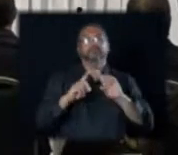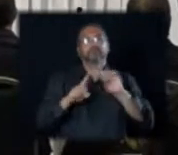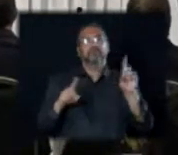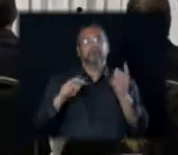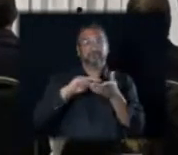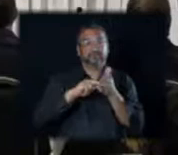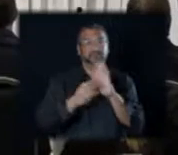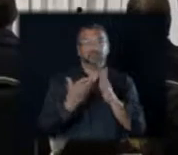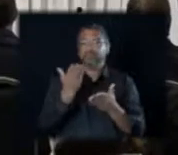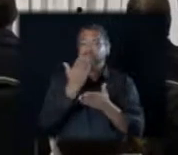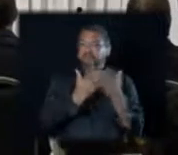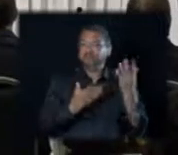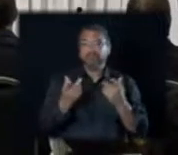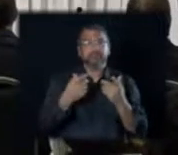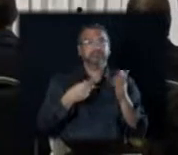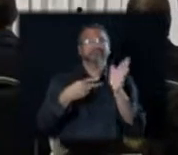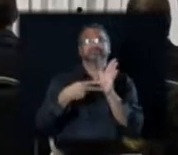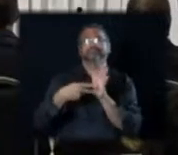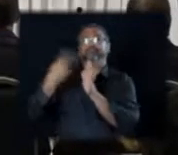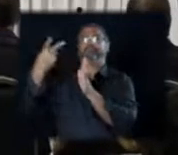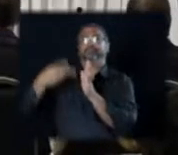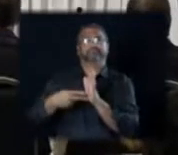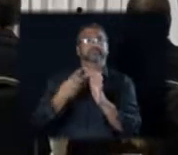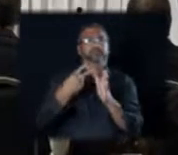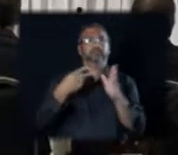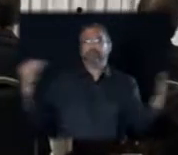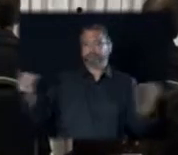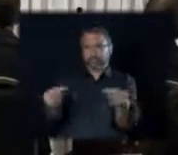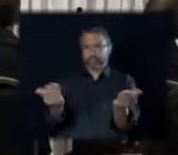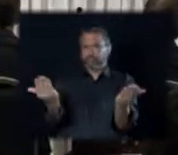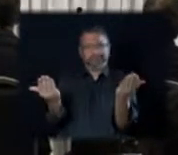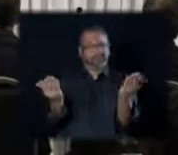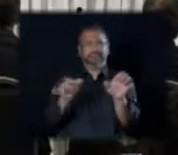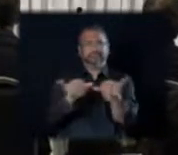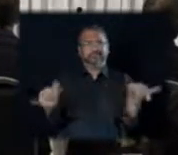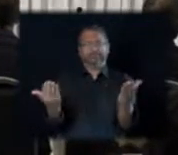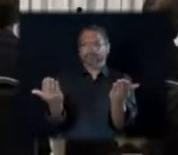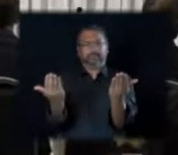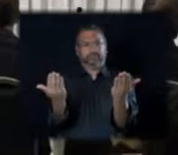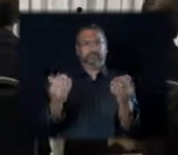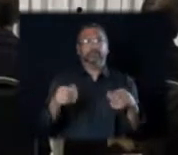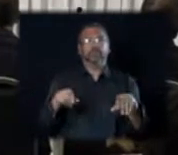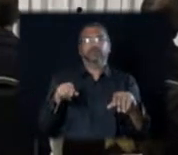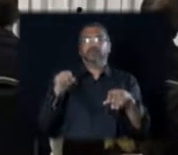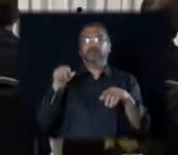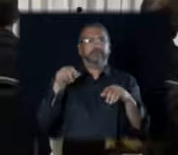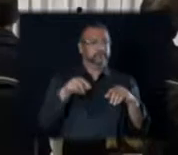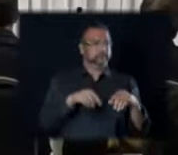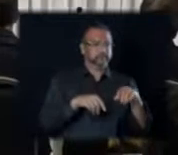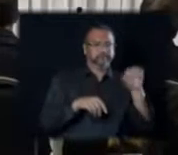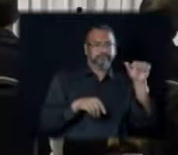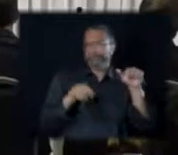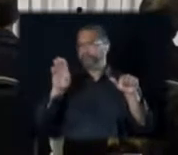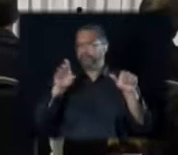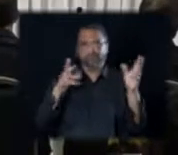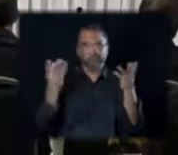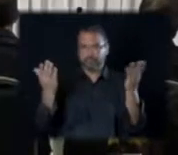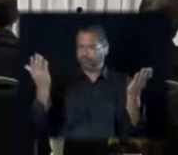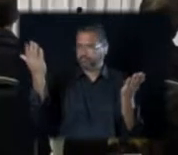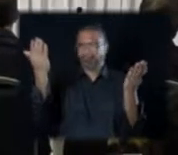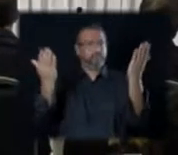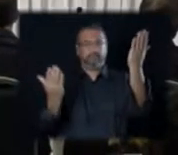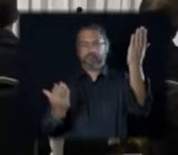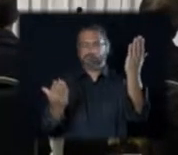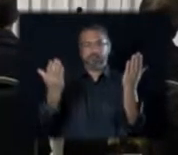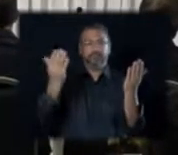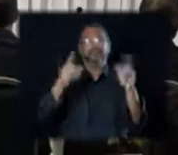alguna idea de si hay cuentas duplicadas o información duplicada? Es decir, si hubo una transferencia del punto A al